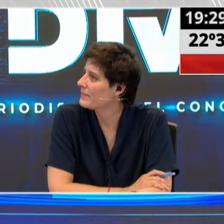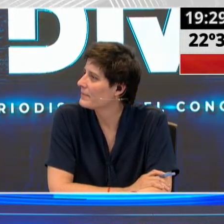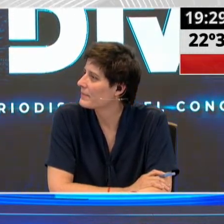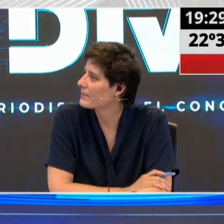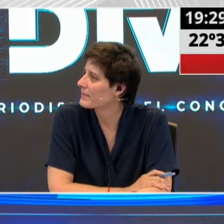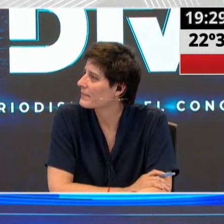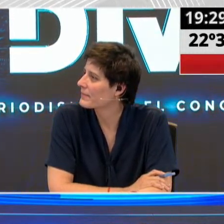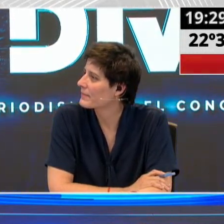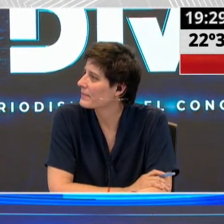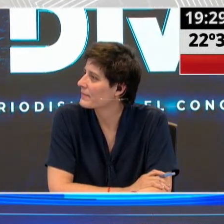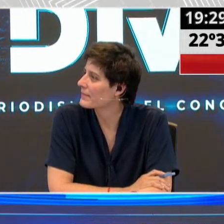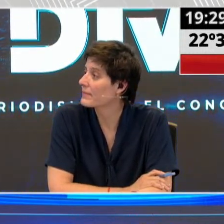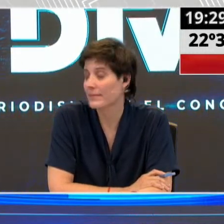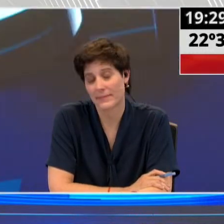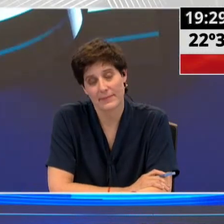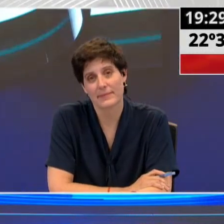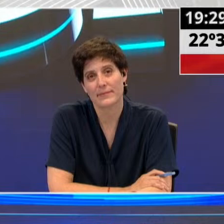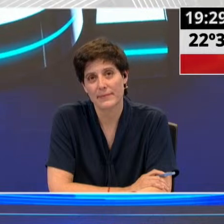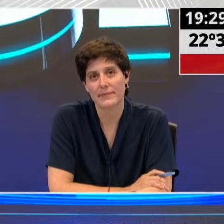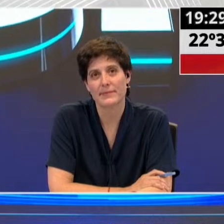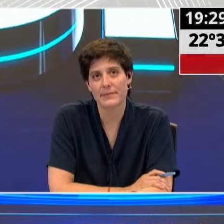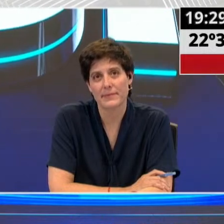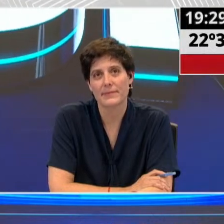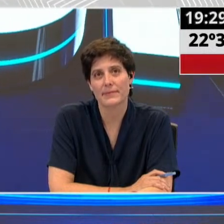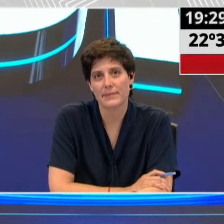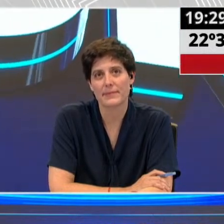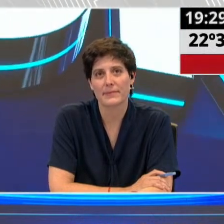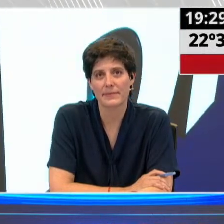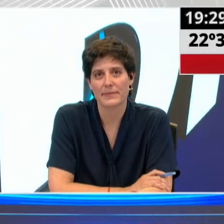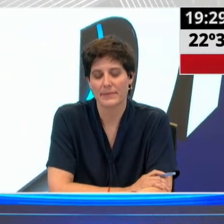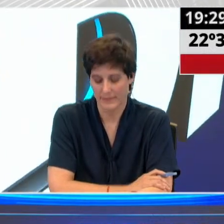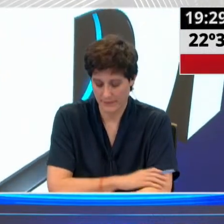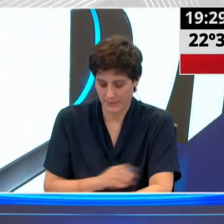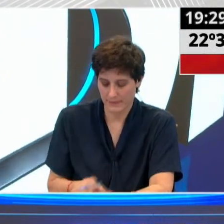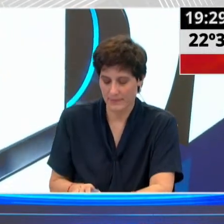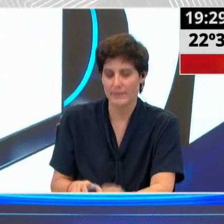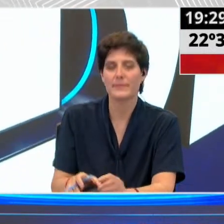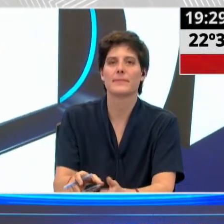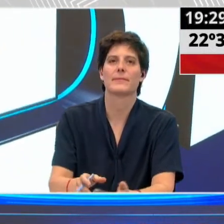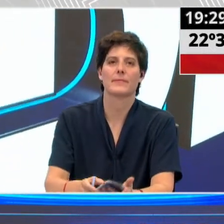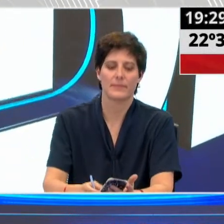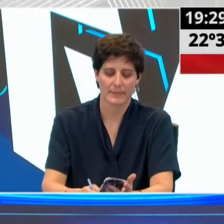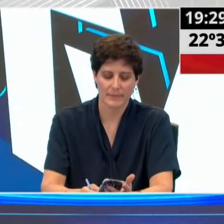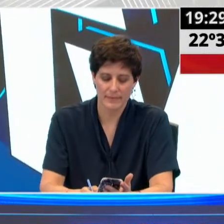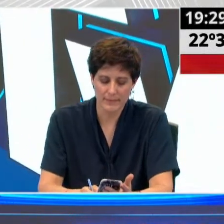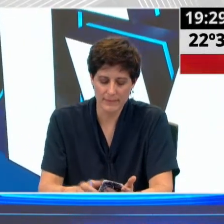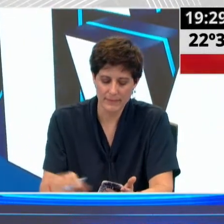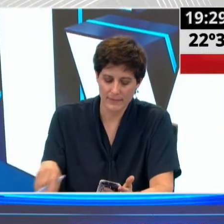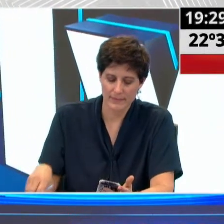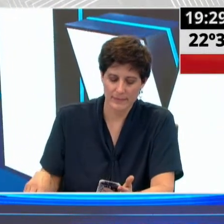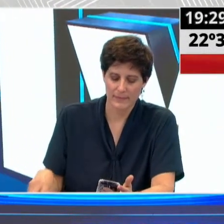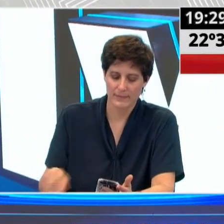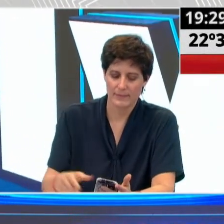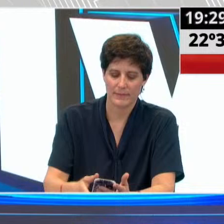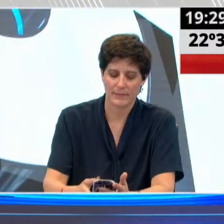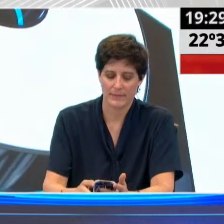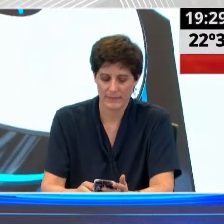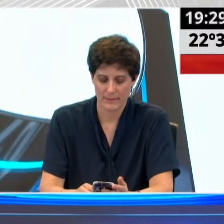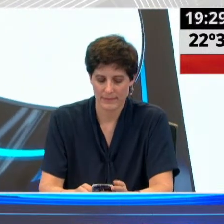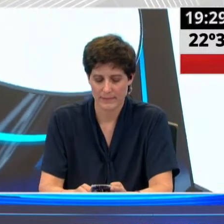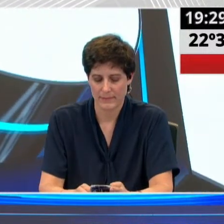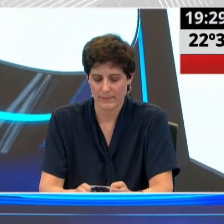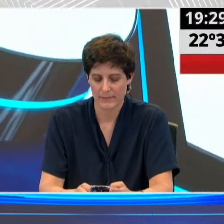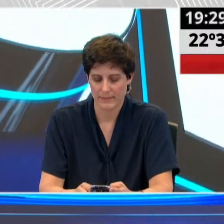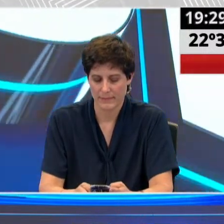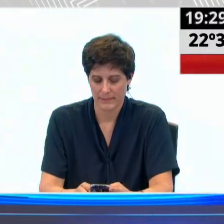todo un gesto que haya estado Guillermo Francos, que por cierto habla con la prensa cuando estaba